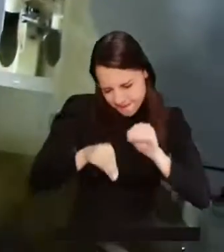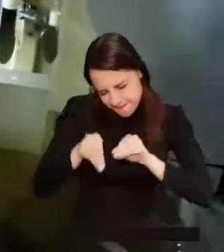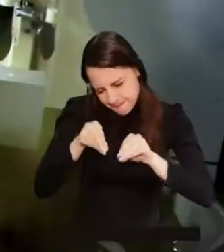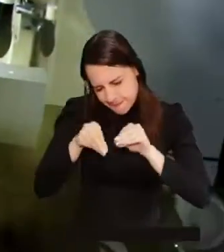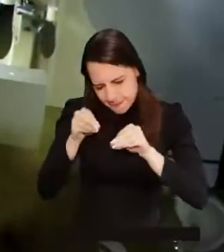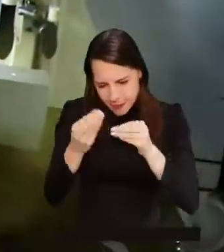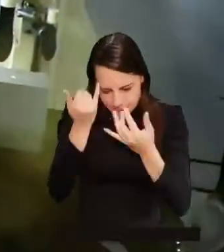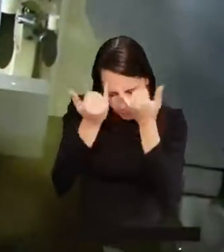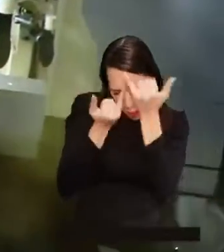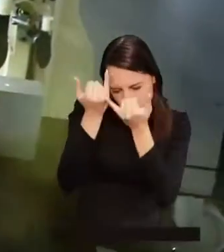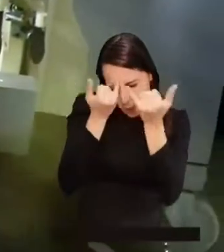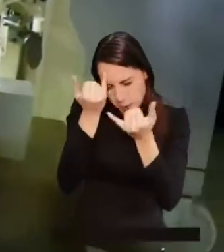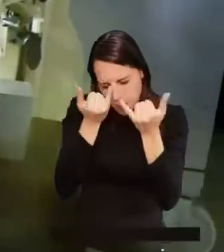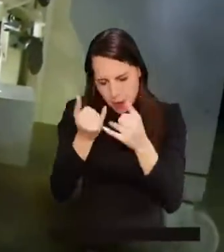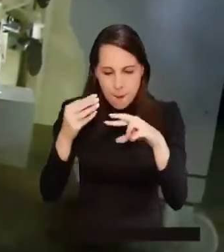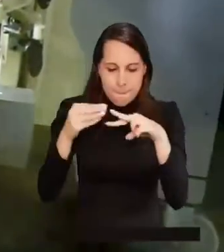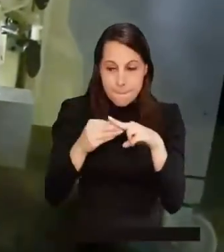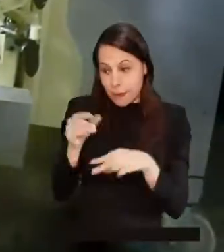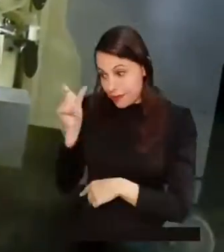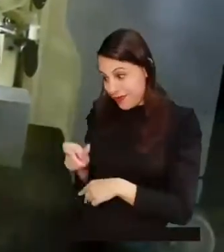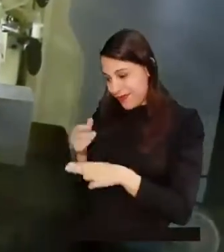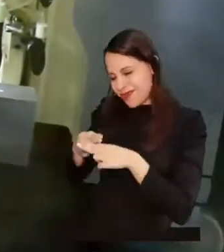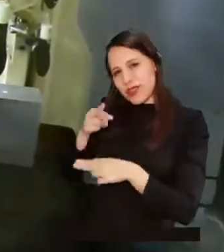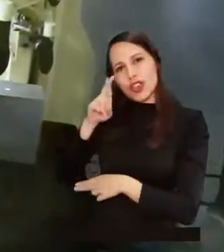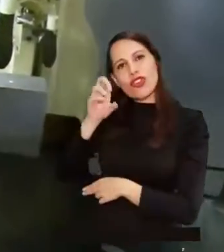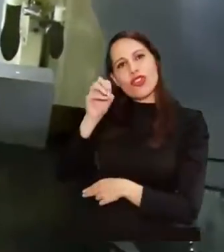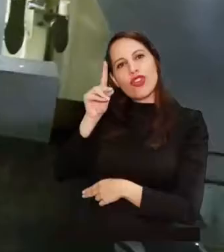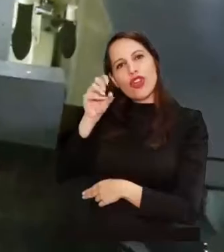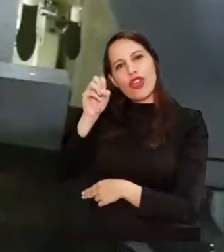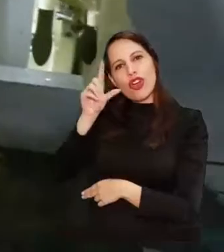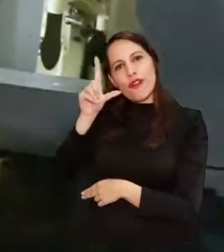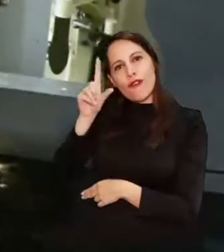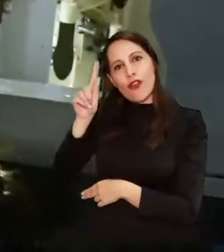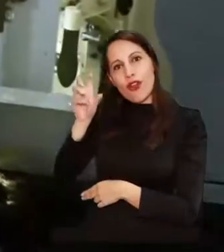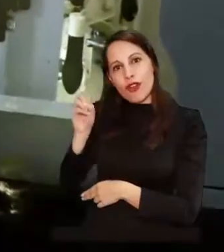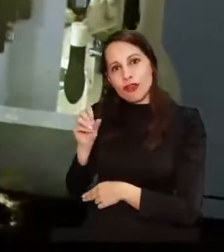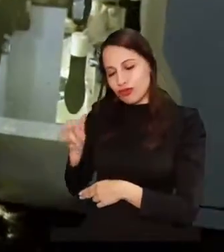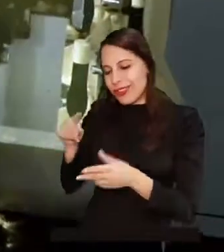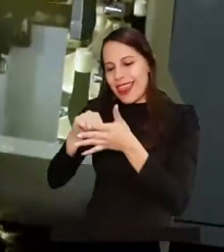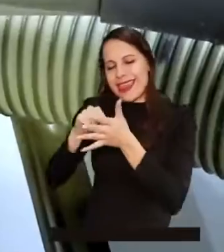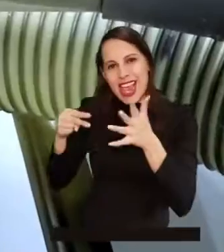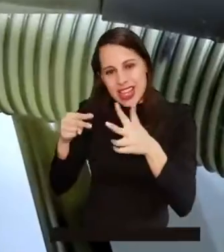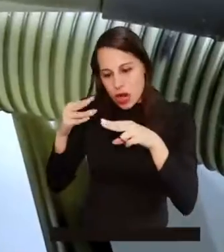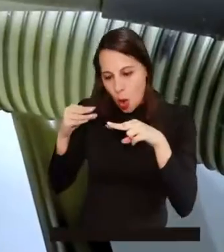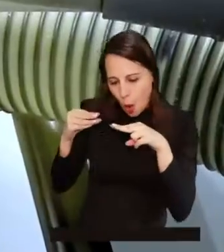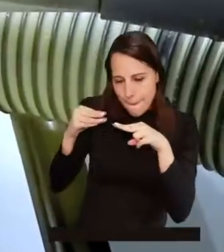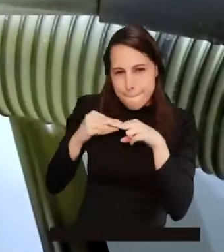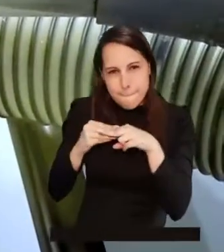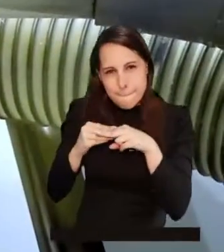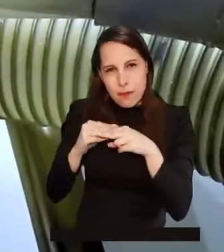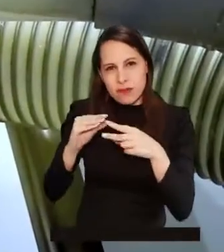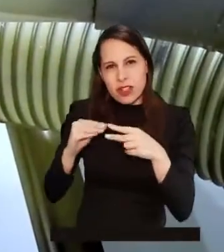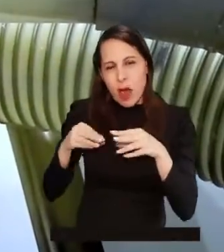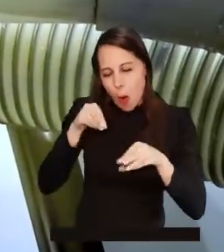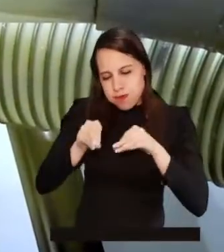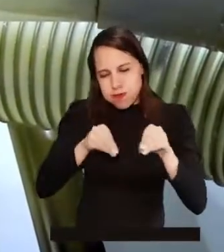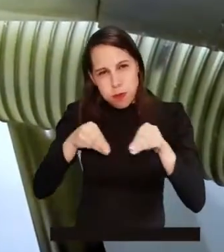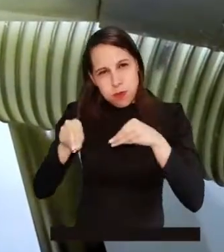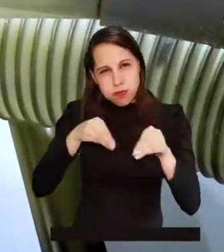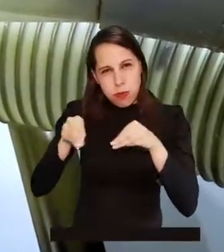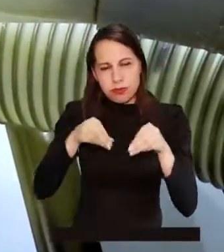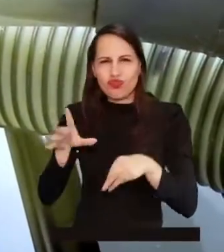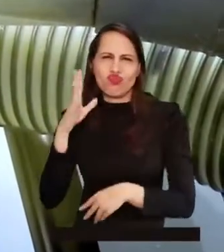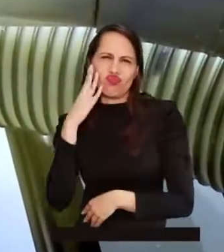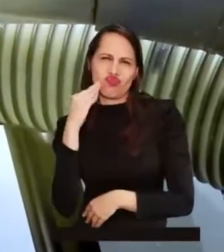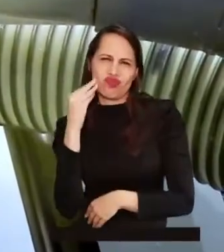este proceso de creación y adaptación de prótesis participa también el señor Rodolfo González, técnico ortesista y protesista que